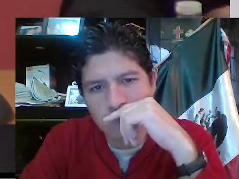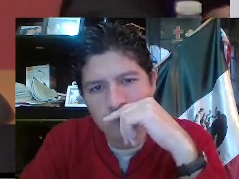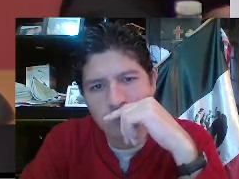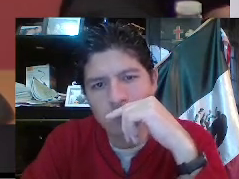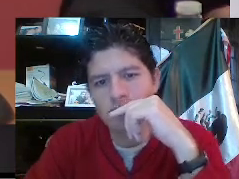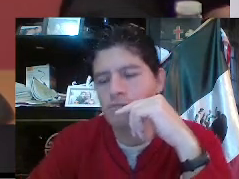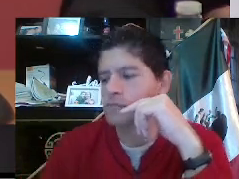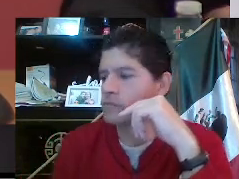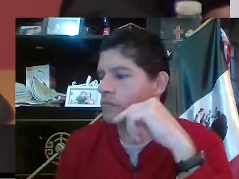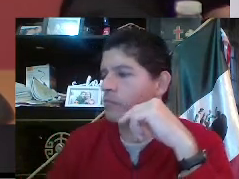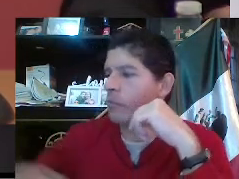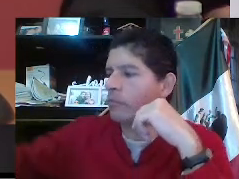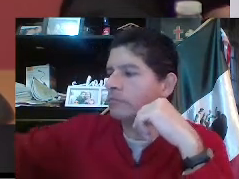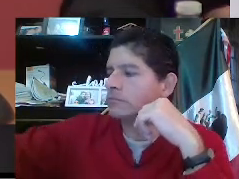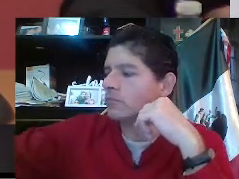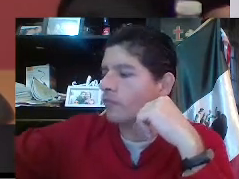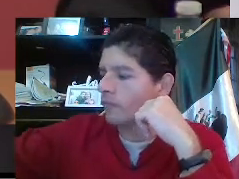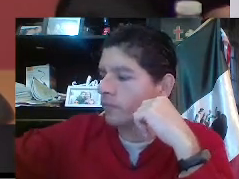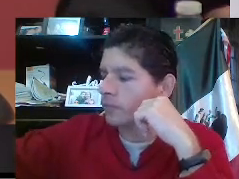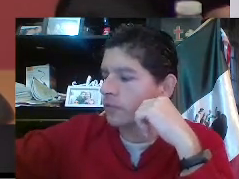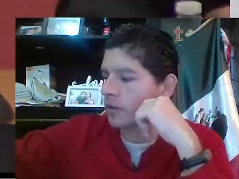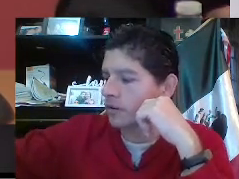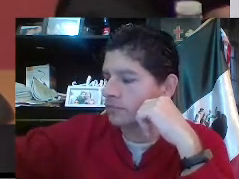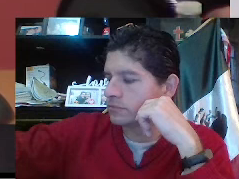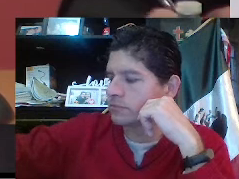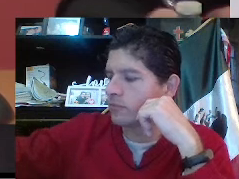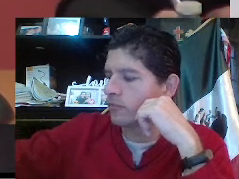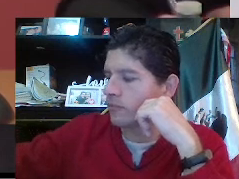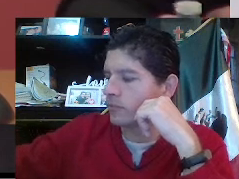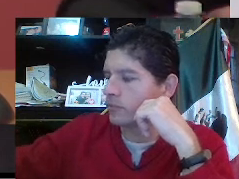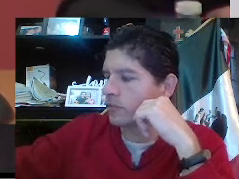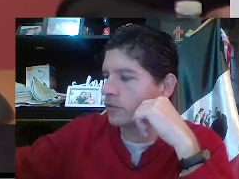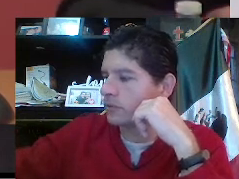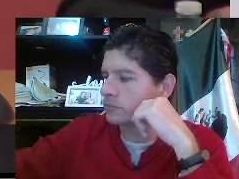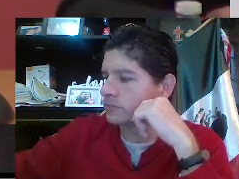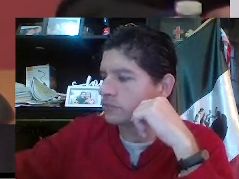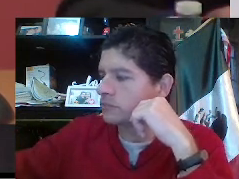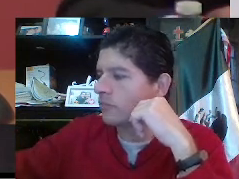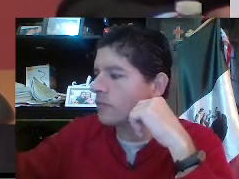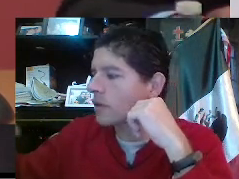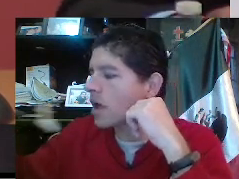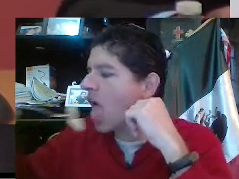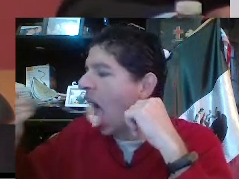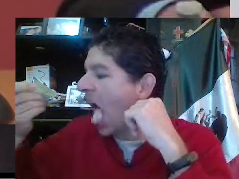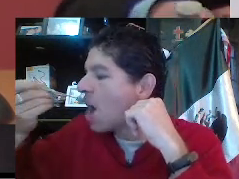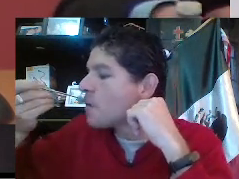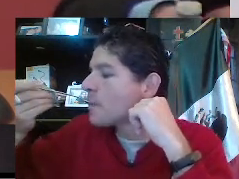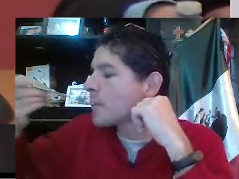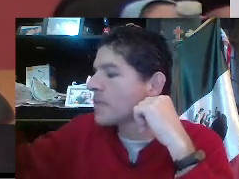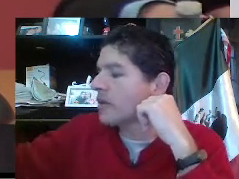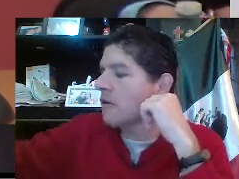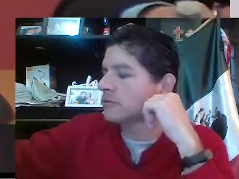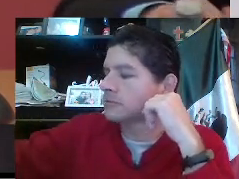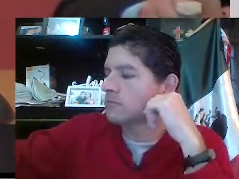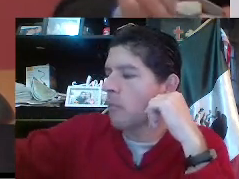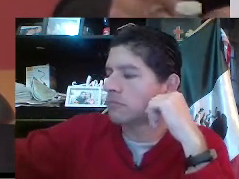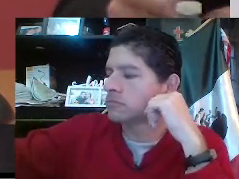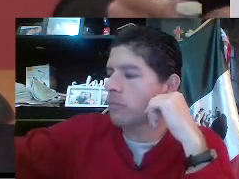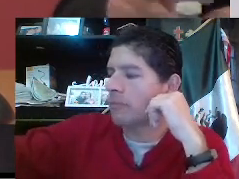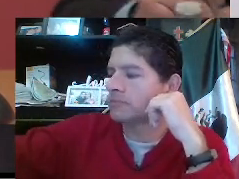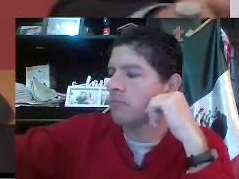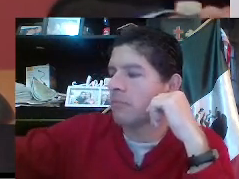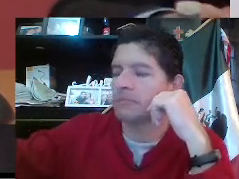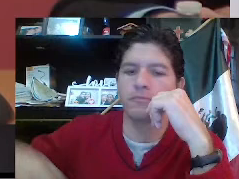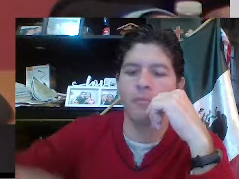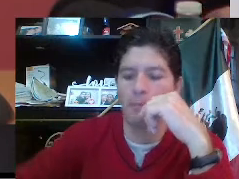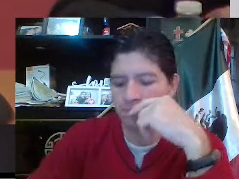sus permisos son legados, por lo que se respetarían. En este sentido, la reforma energética de 2013